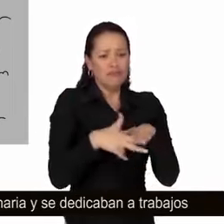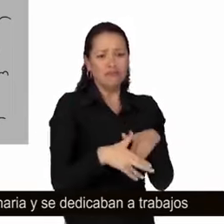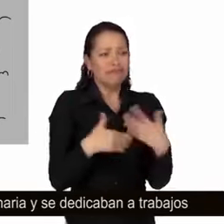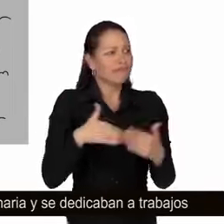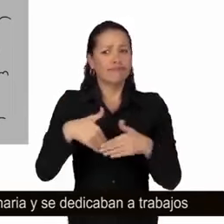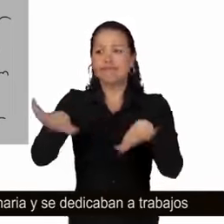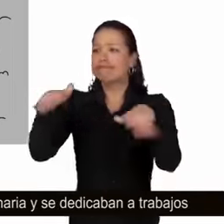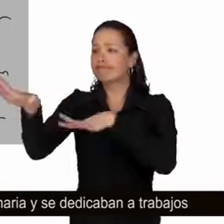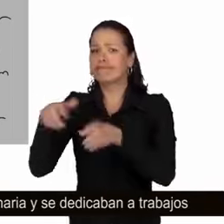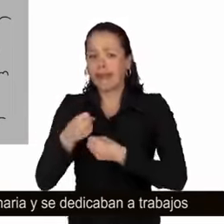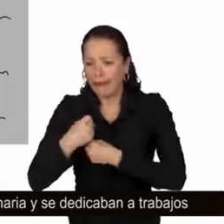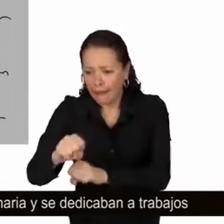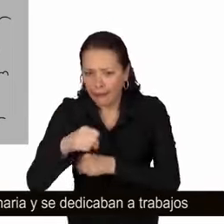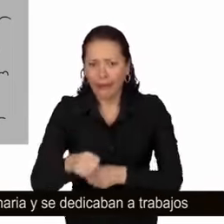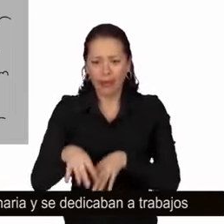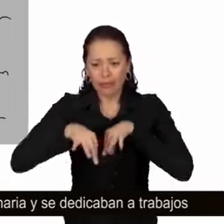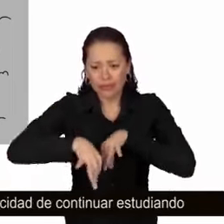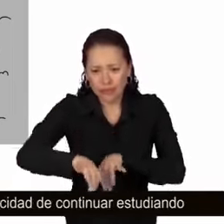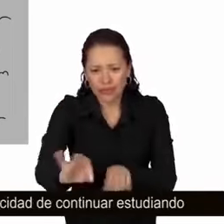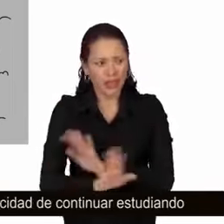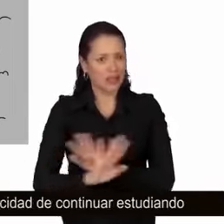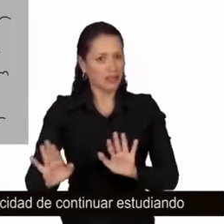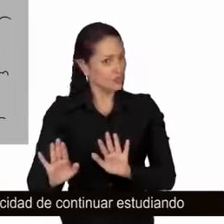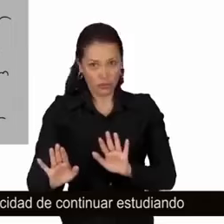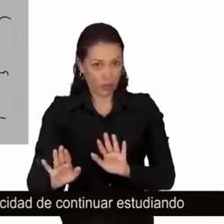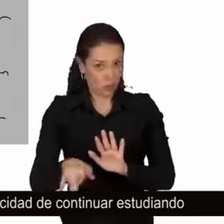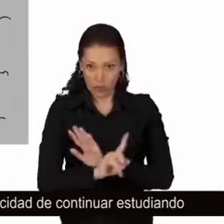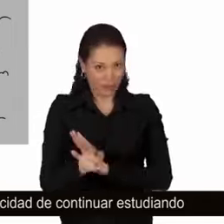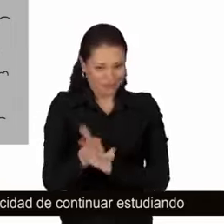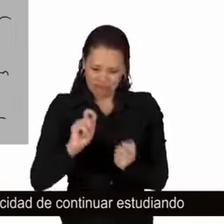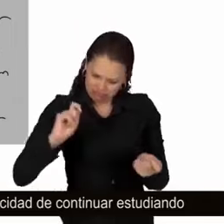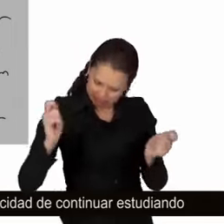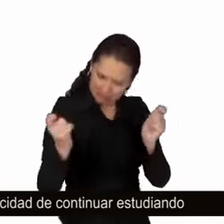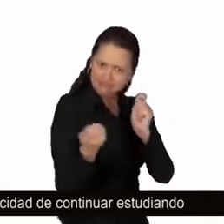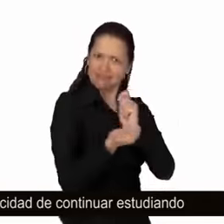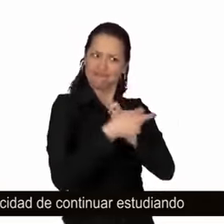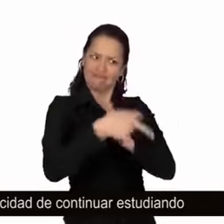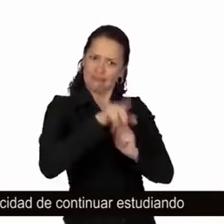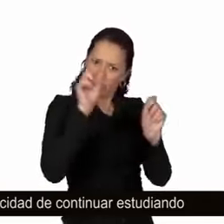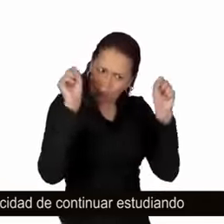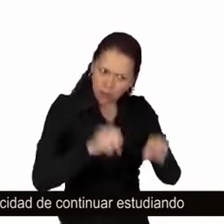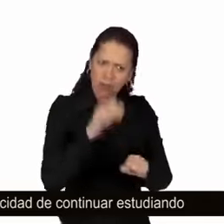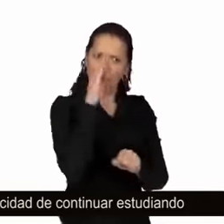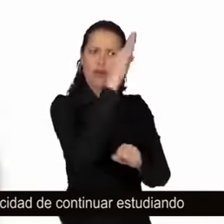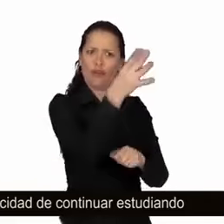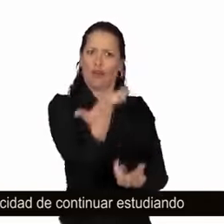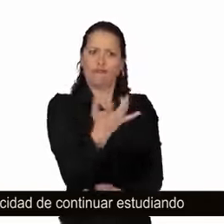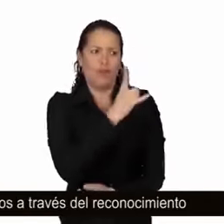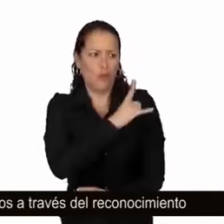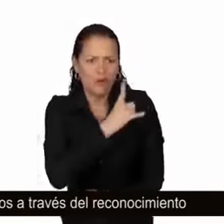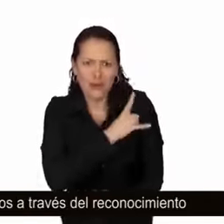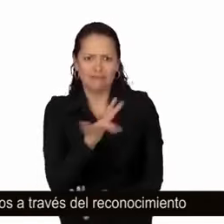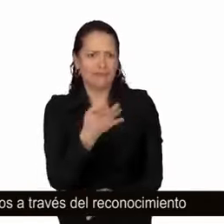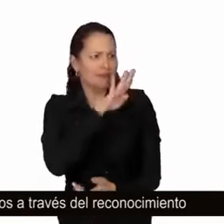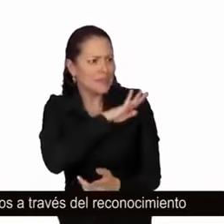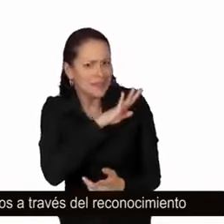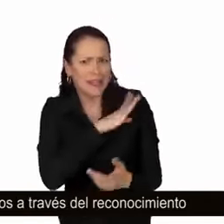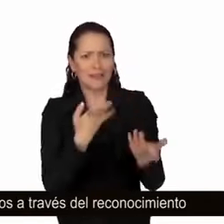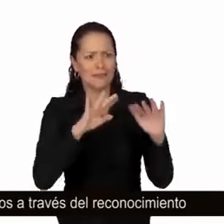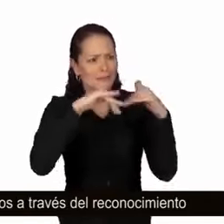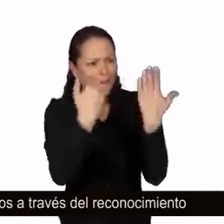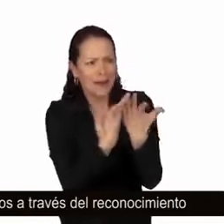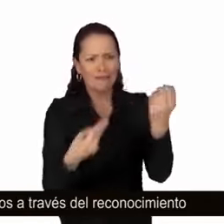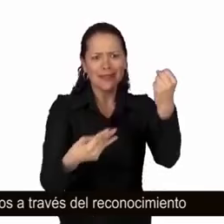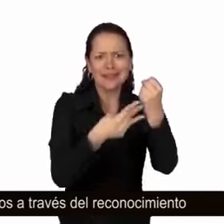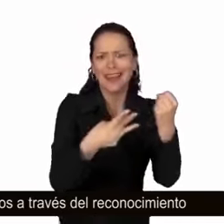de primaria y se dedicaban a trabajos muy sencillos, pero sí tenían la capacidad de continuar con sus estudios en